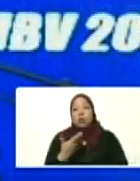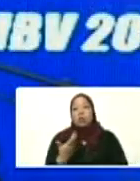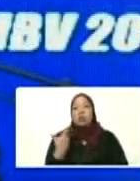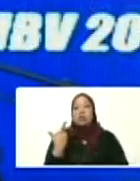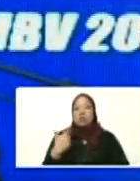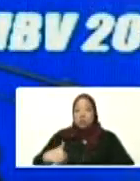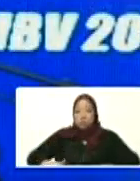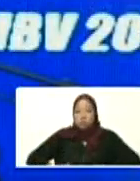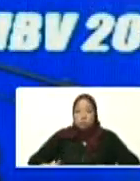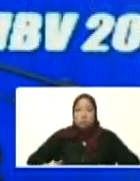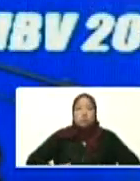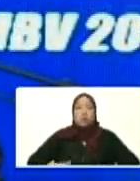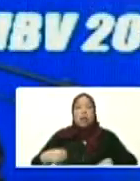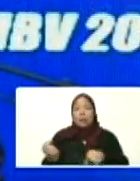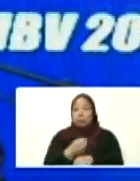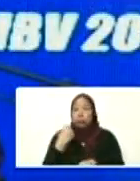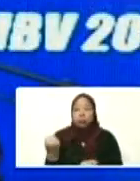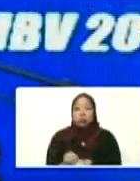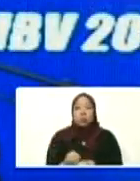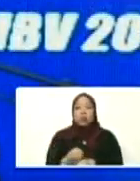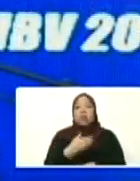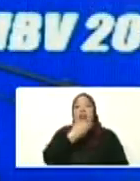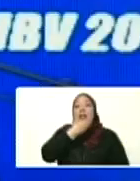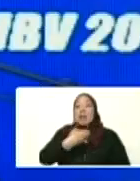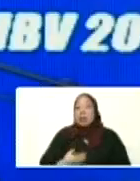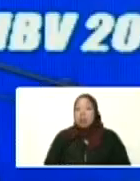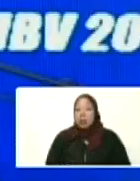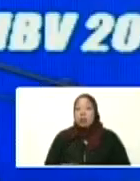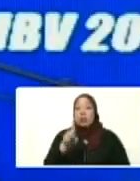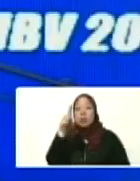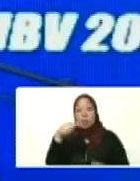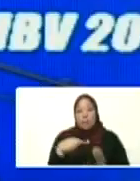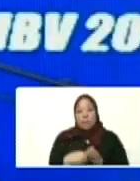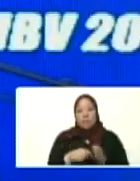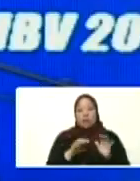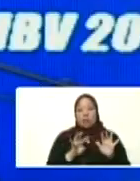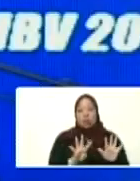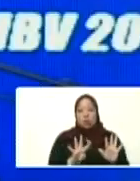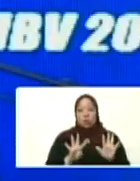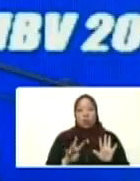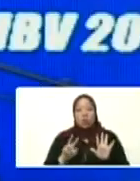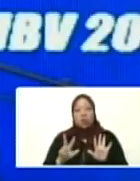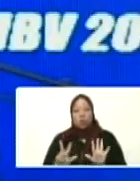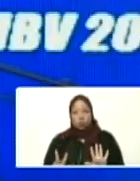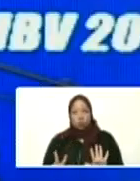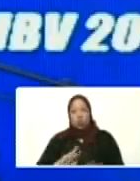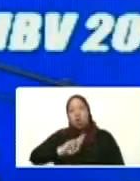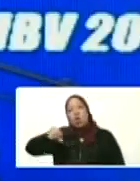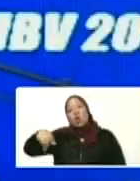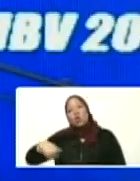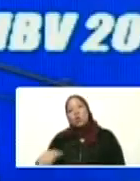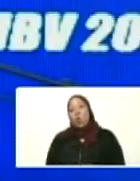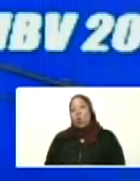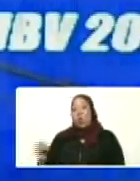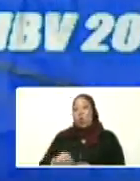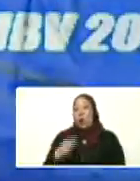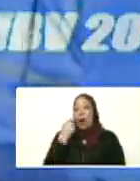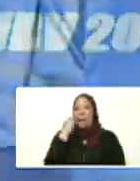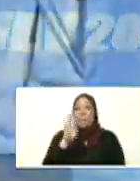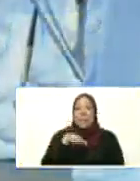el sacrificio, porque en diciembre de 1998 fuimos nuevamente testigos